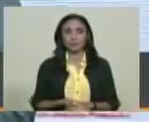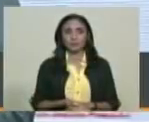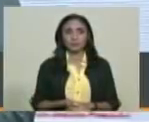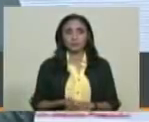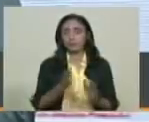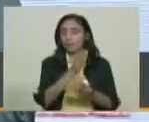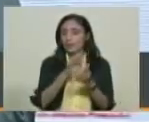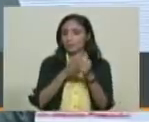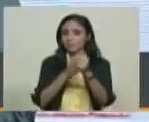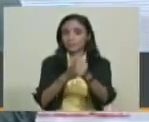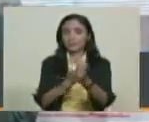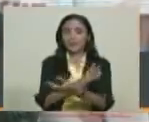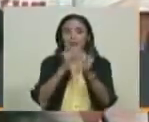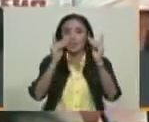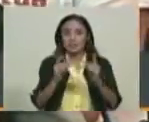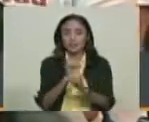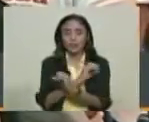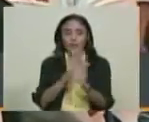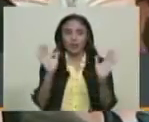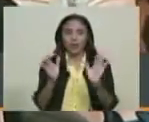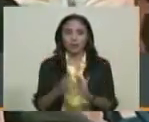Esa decisión está en firme.